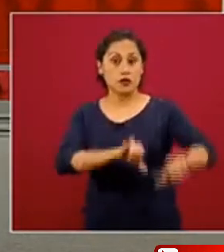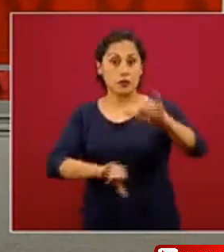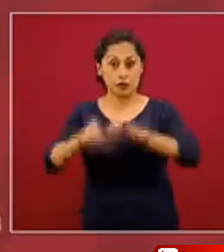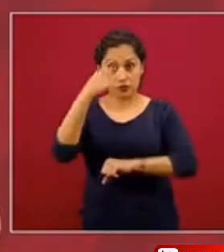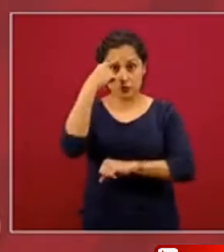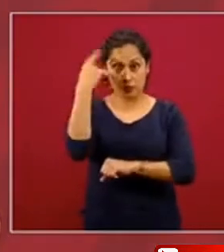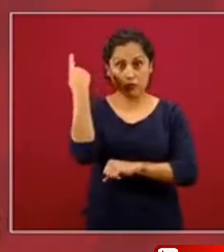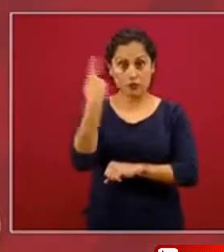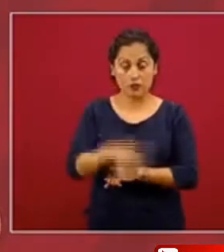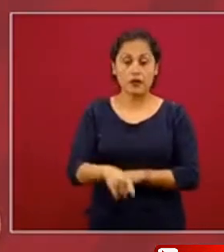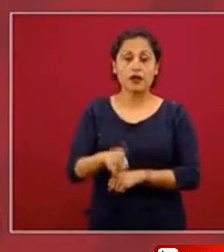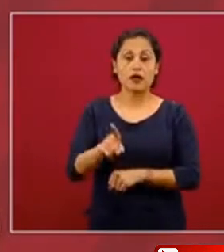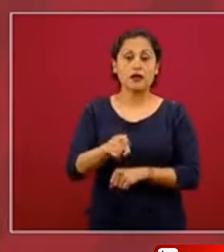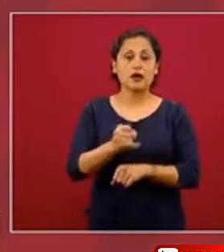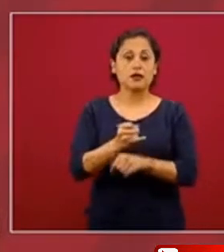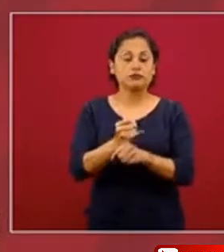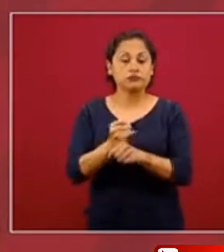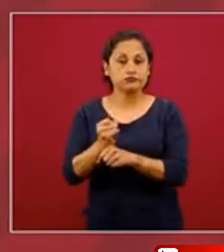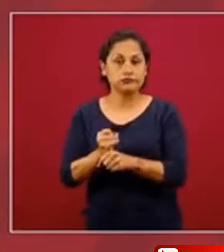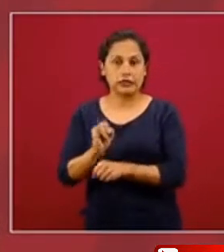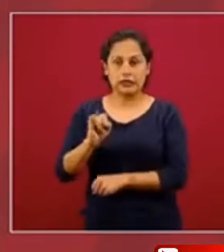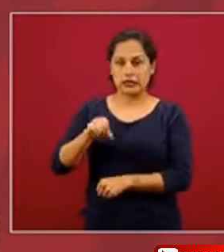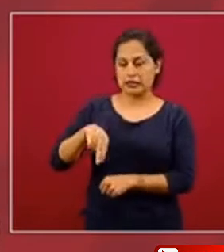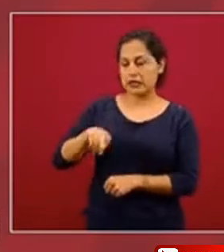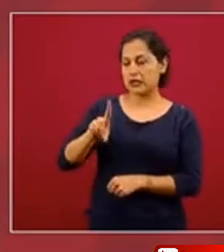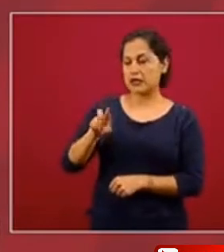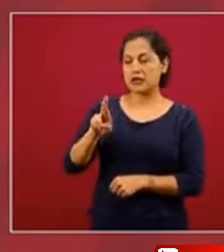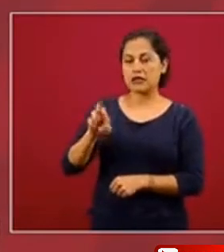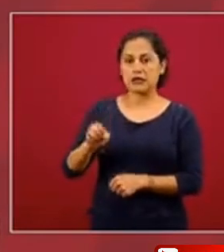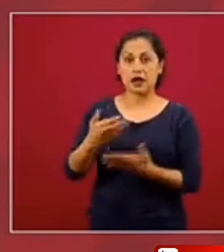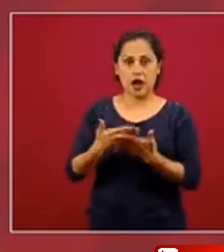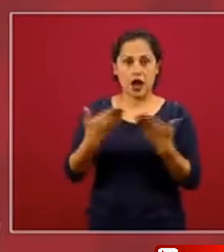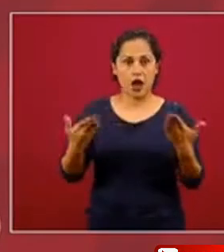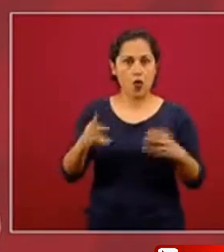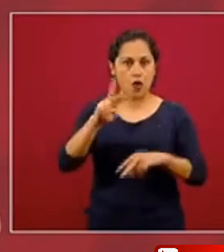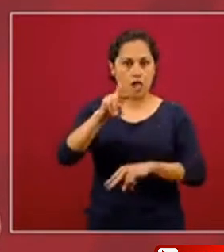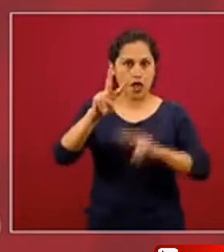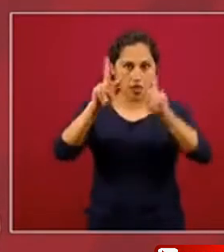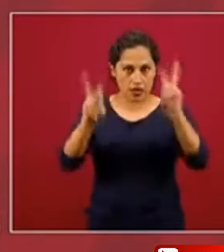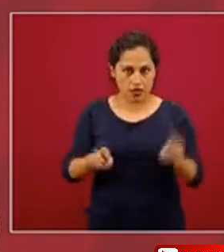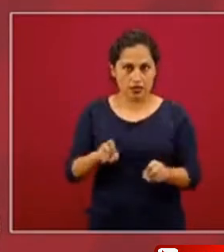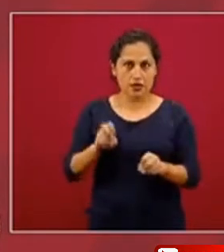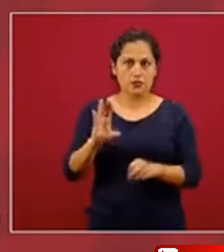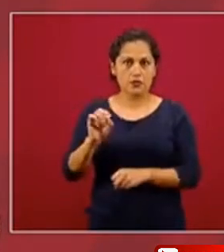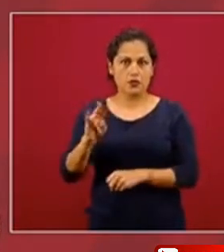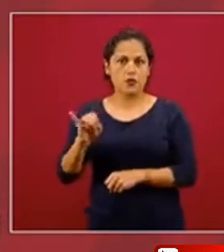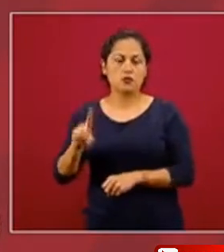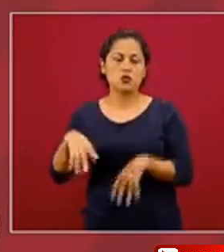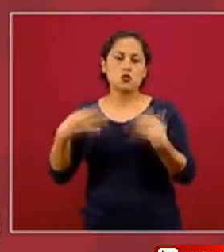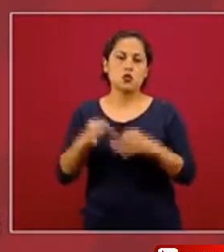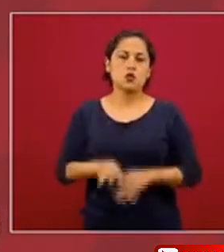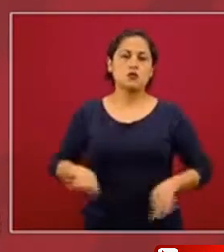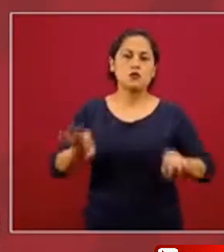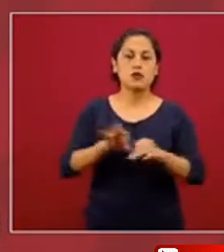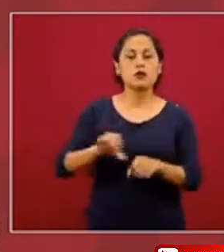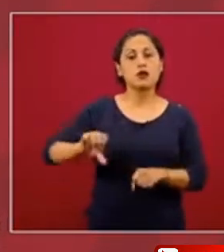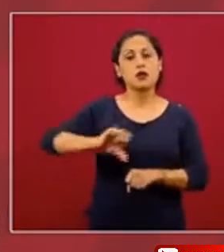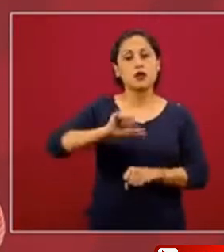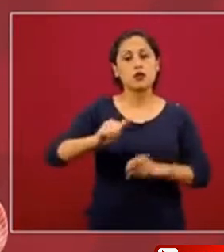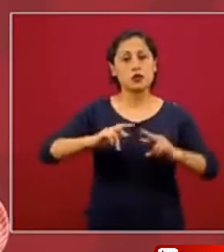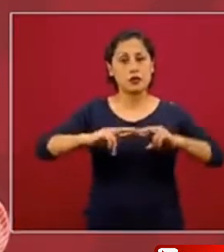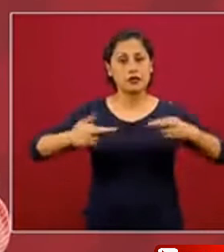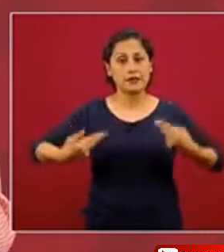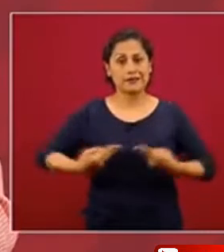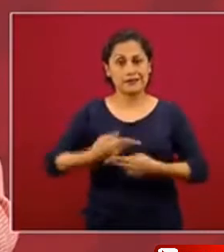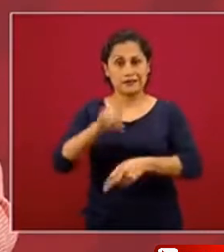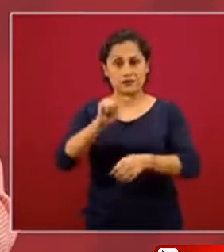referencia, nuestro INDRE, que hoy nos está siendo muy importante, una red de laboratorios nacional, una red nacional de